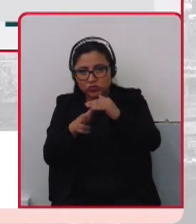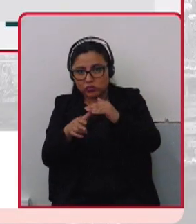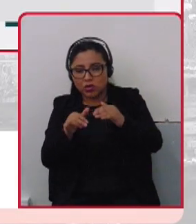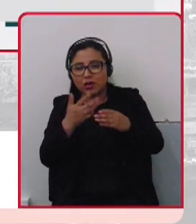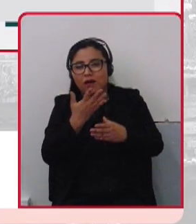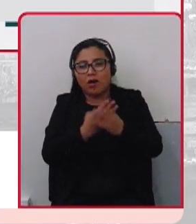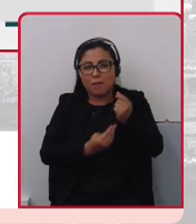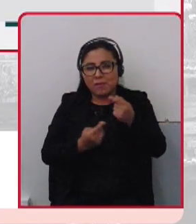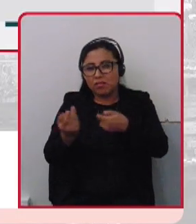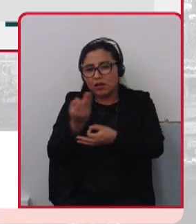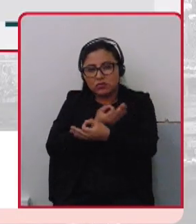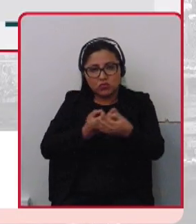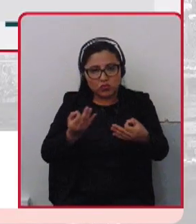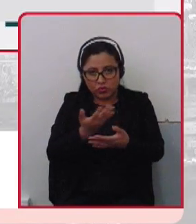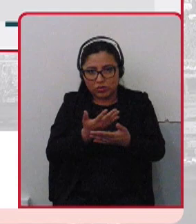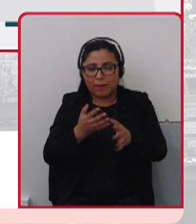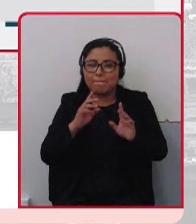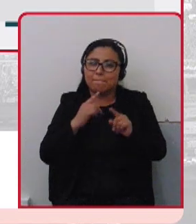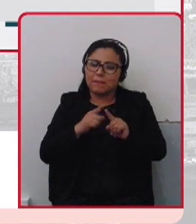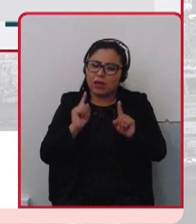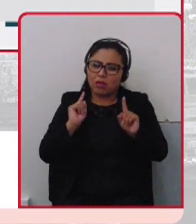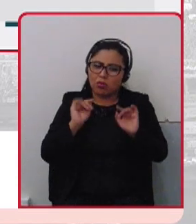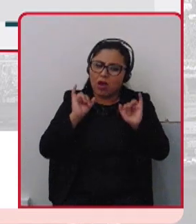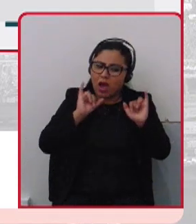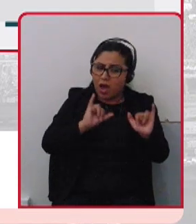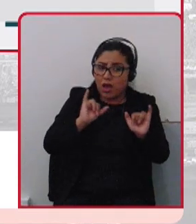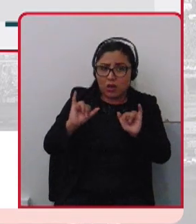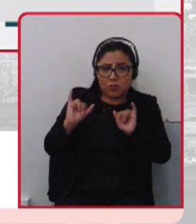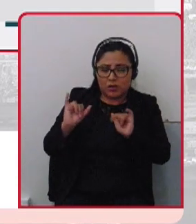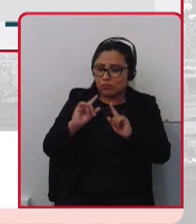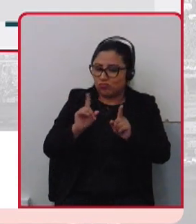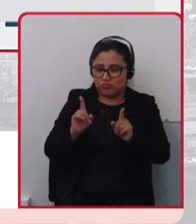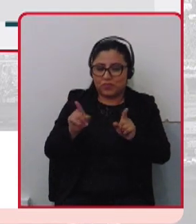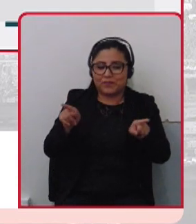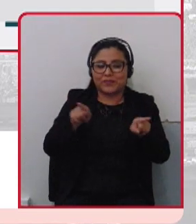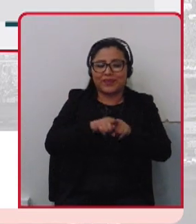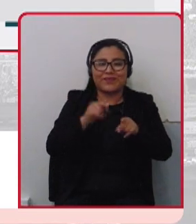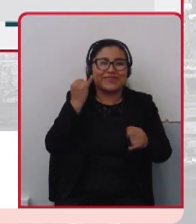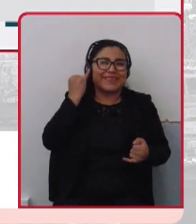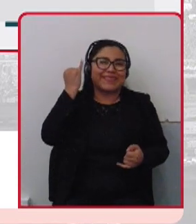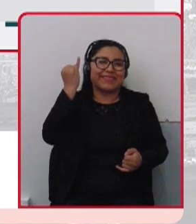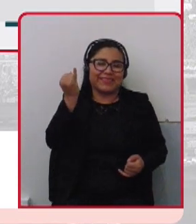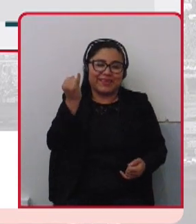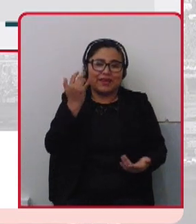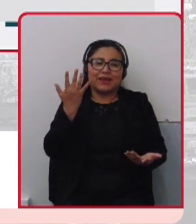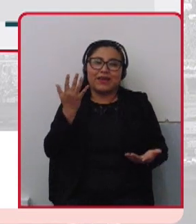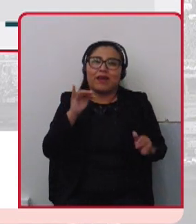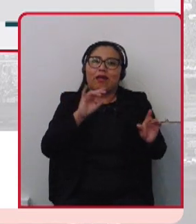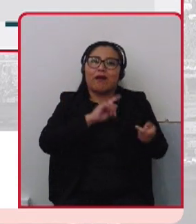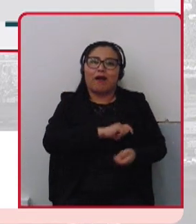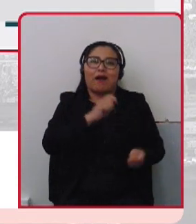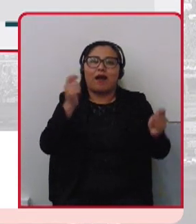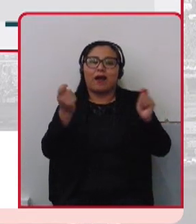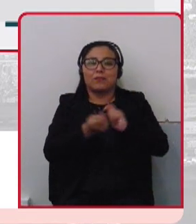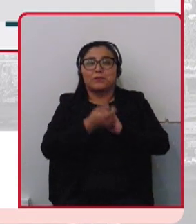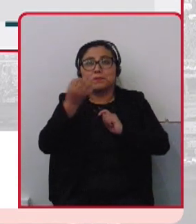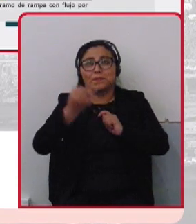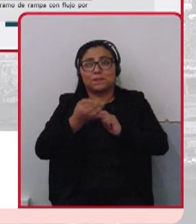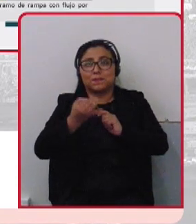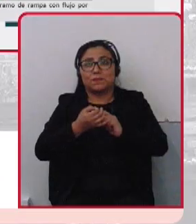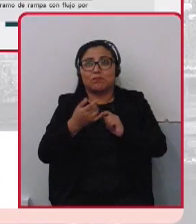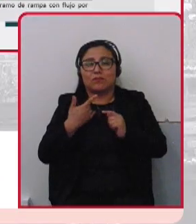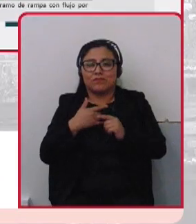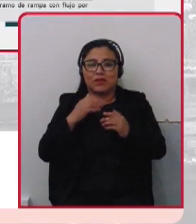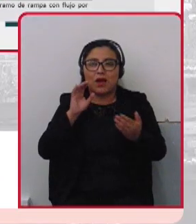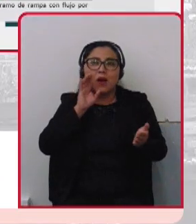combinación entre unas y otras. Pero esto no podría quedar ahí, ¿no? La idea es tangibilizar mediante